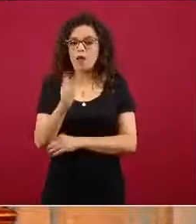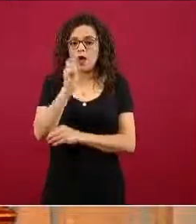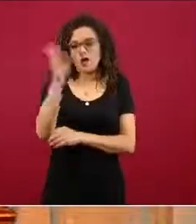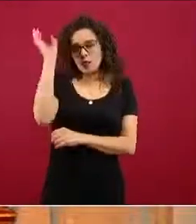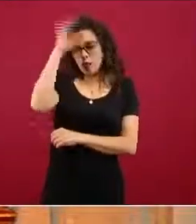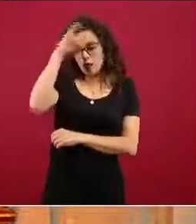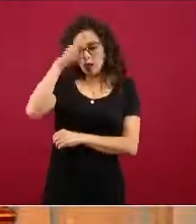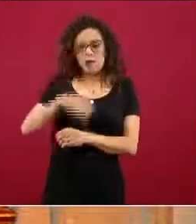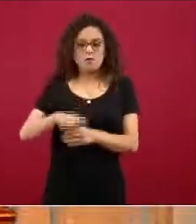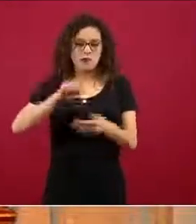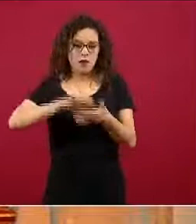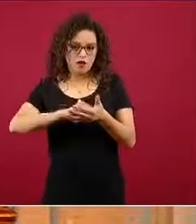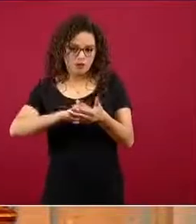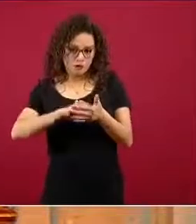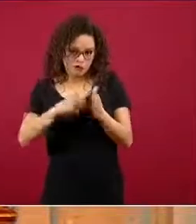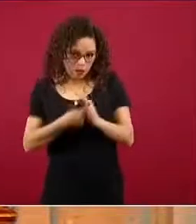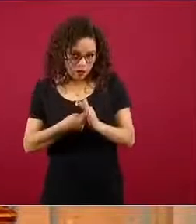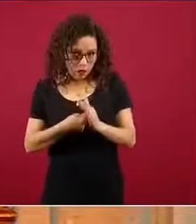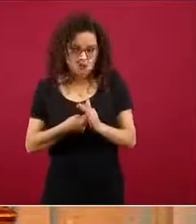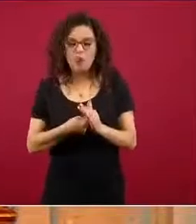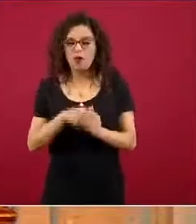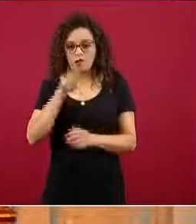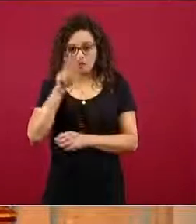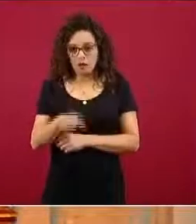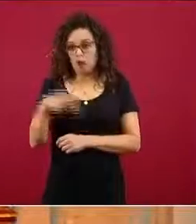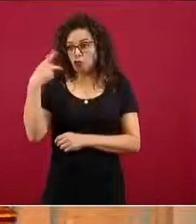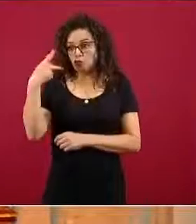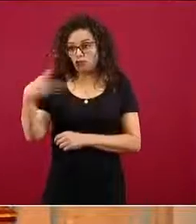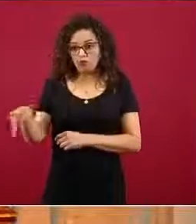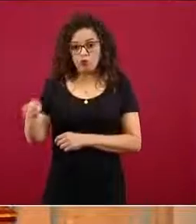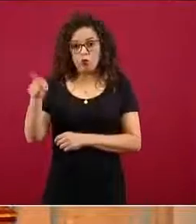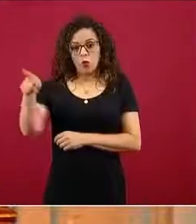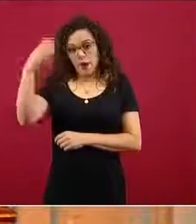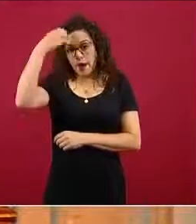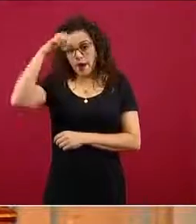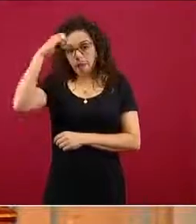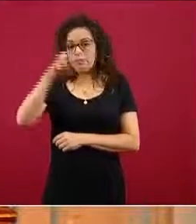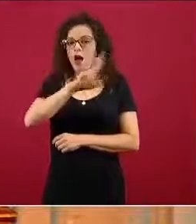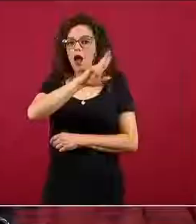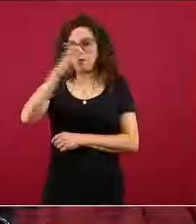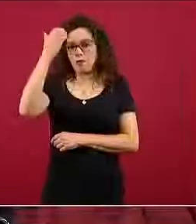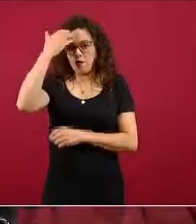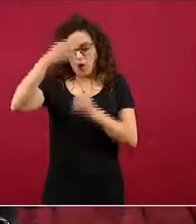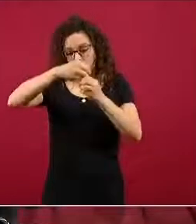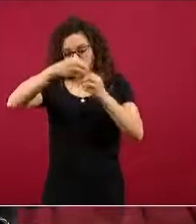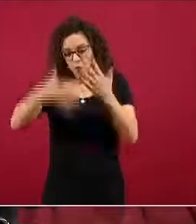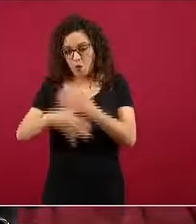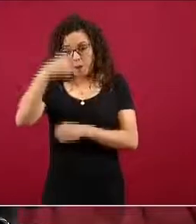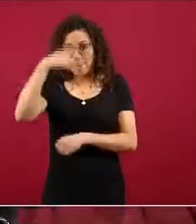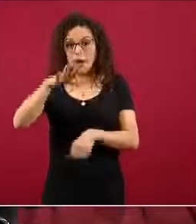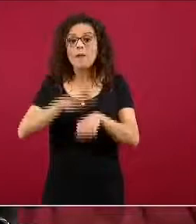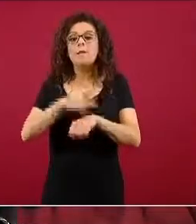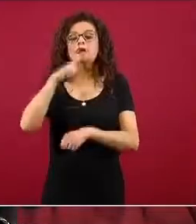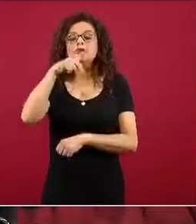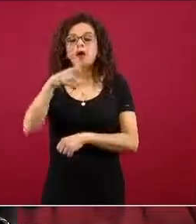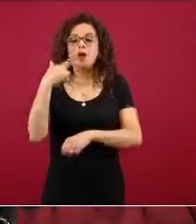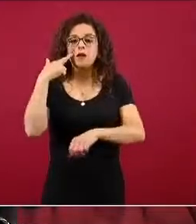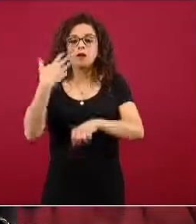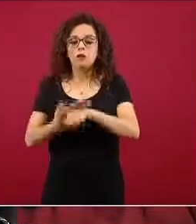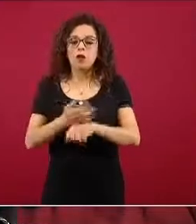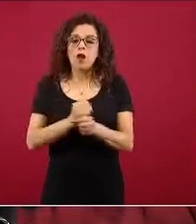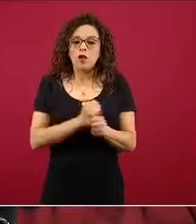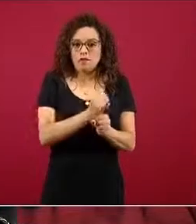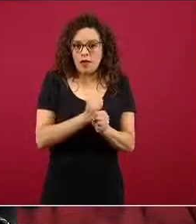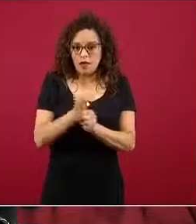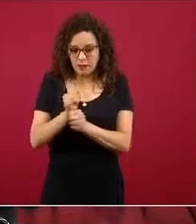científicos y técnicos, con una trayectoria reconocida para que se haga con la mayor responsabilidad la investigación. Pero en